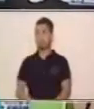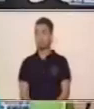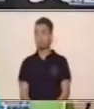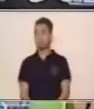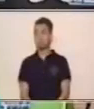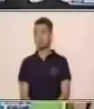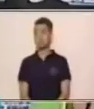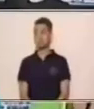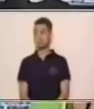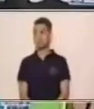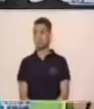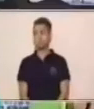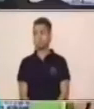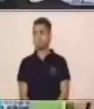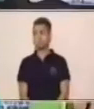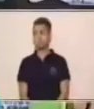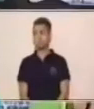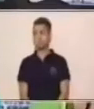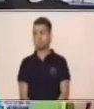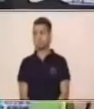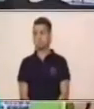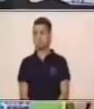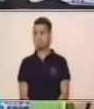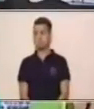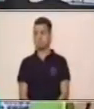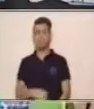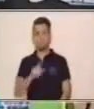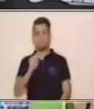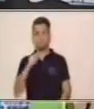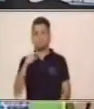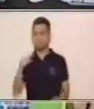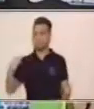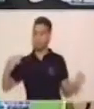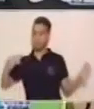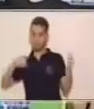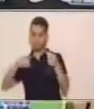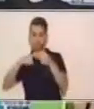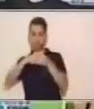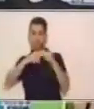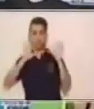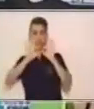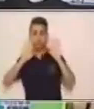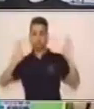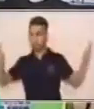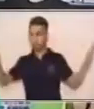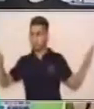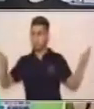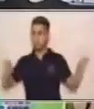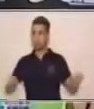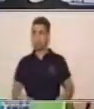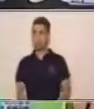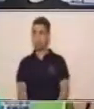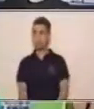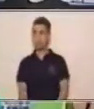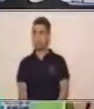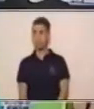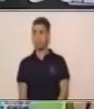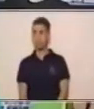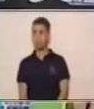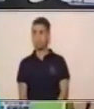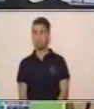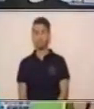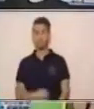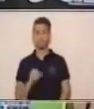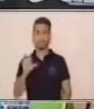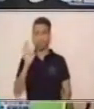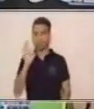le puedes traspasar acá un palito de los que encuentres tirados en el campo, donde tú quieras, ¿verdad? Le abres otro